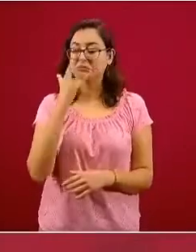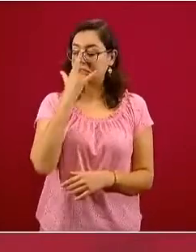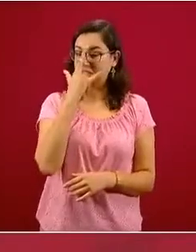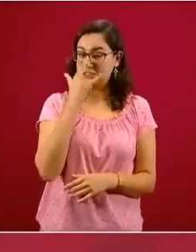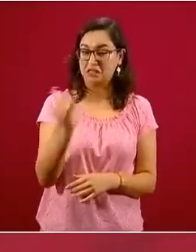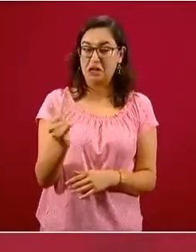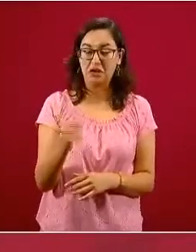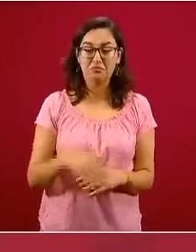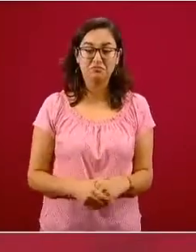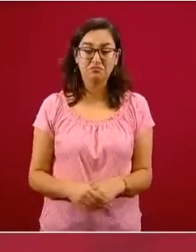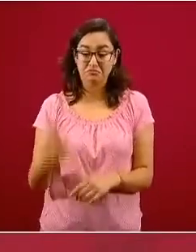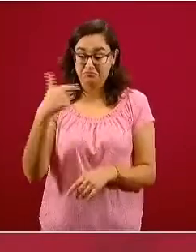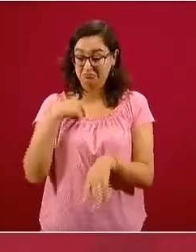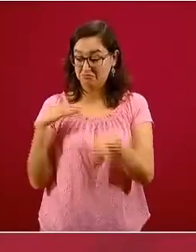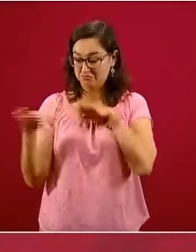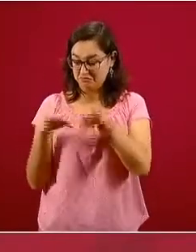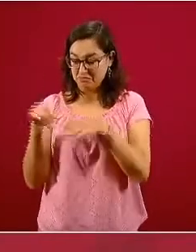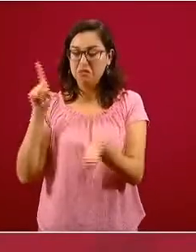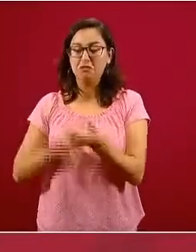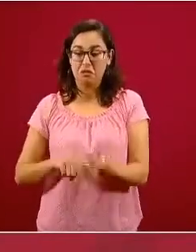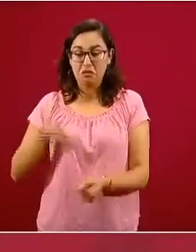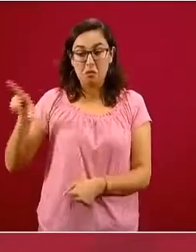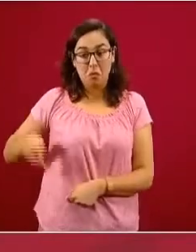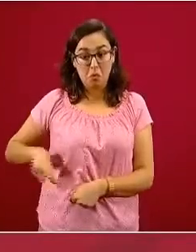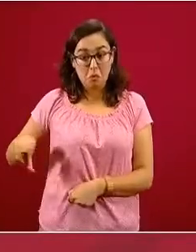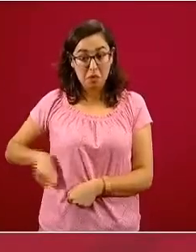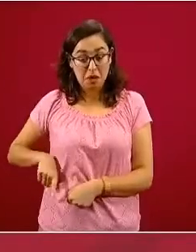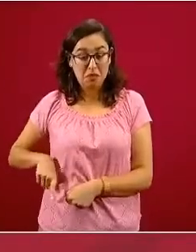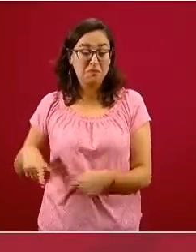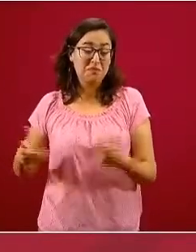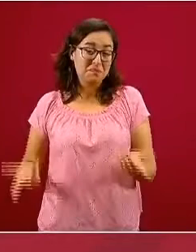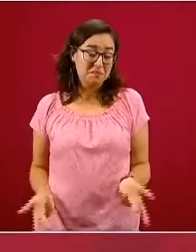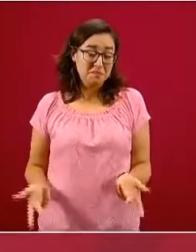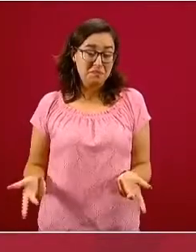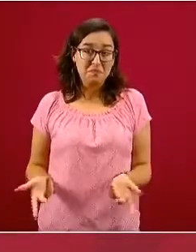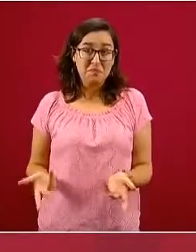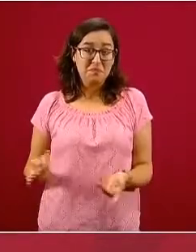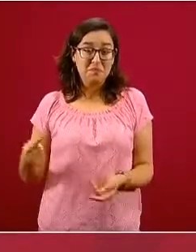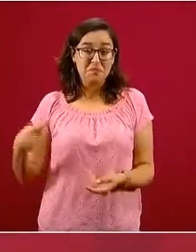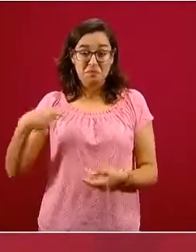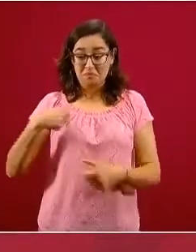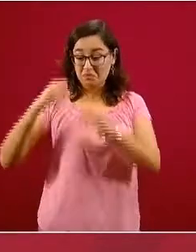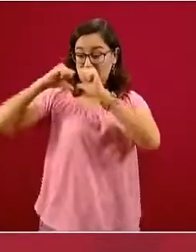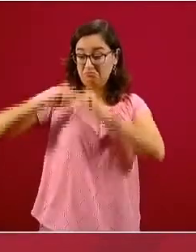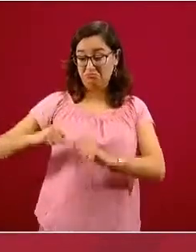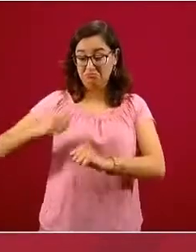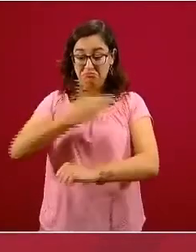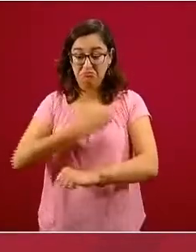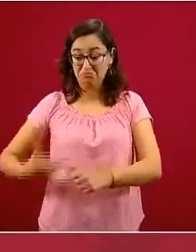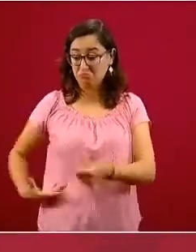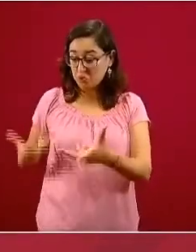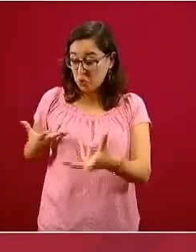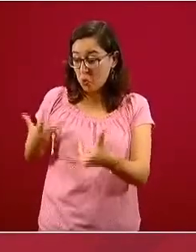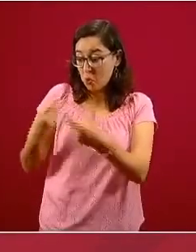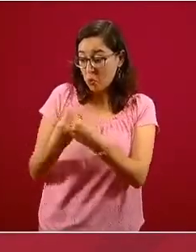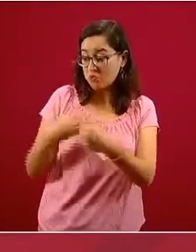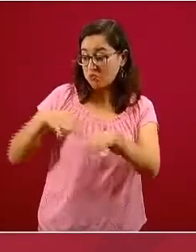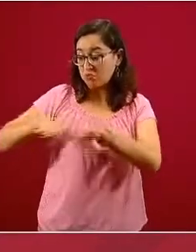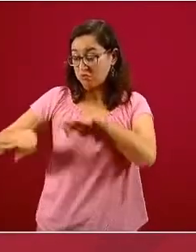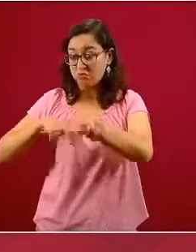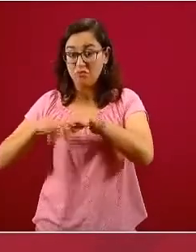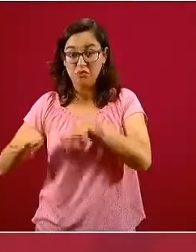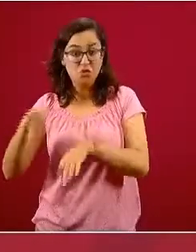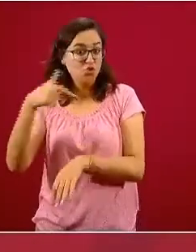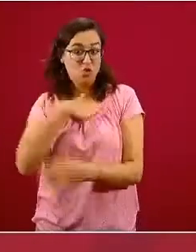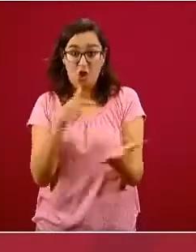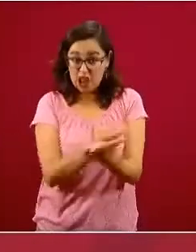Yo soy un funcionario técnico que trabajo para el Poder Ejecutivo del país, del Gobierno de México.